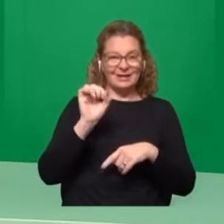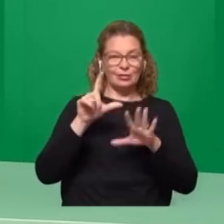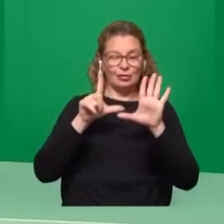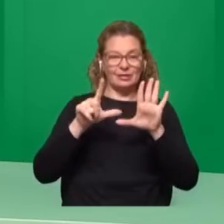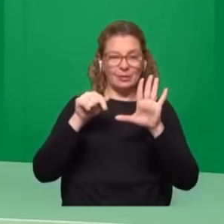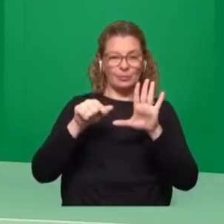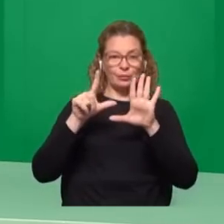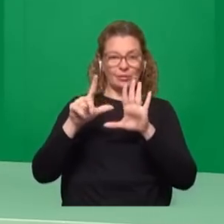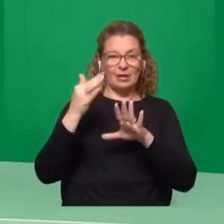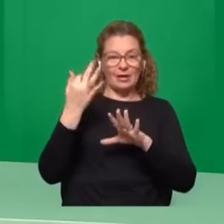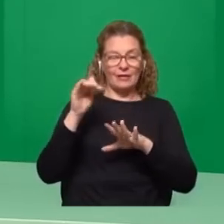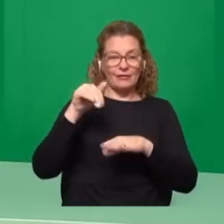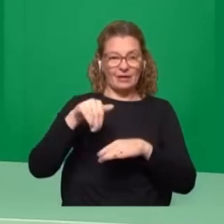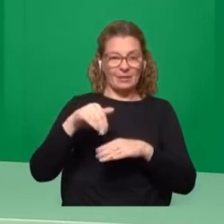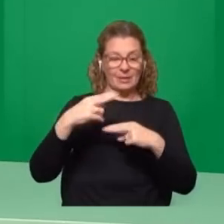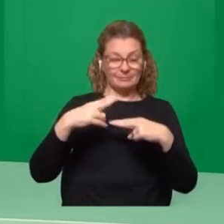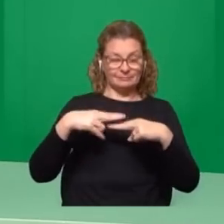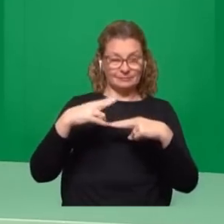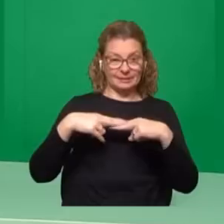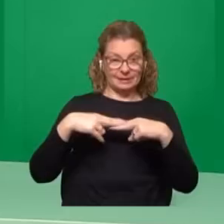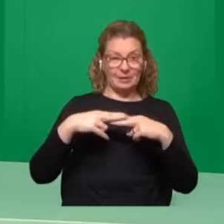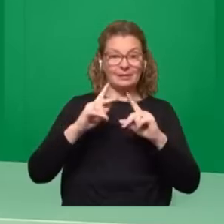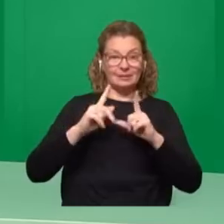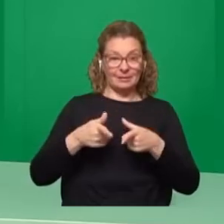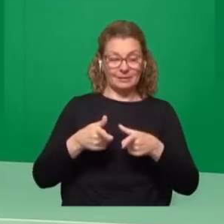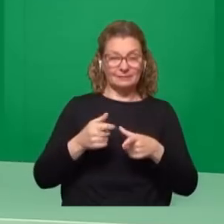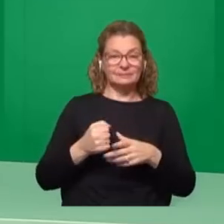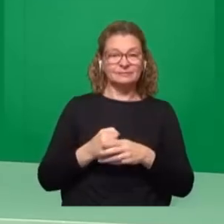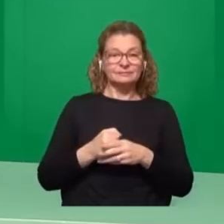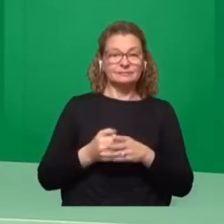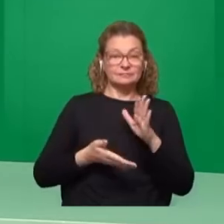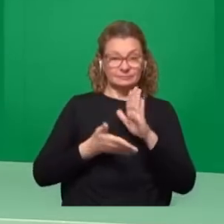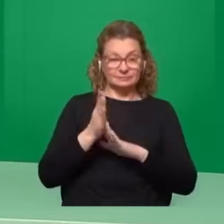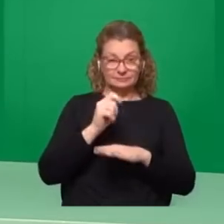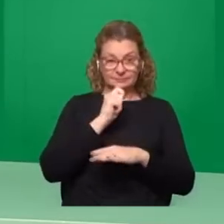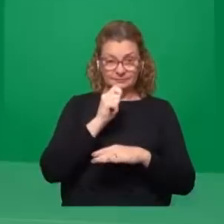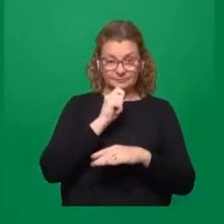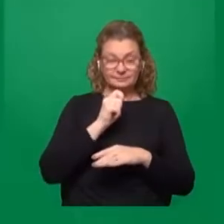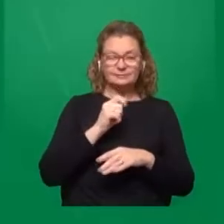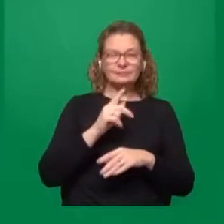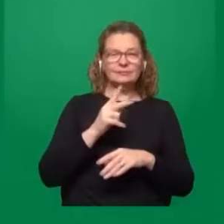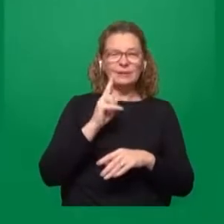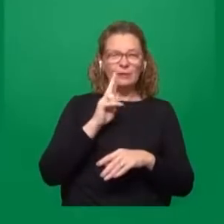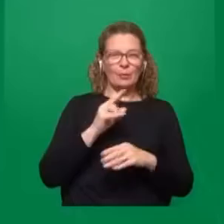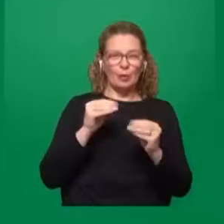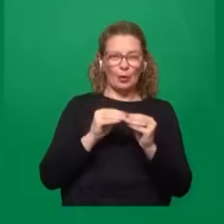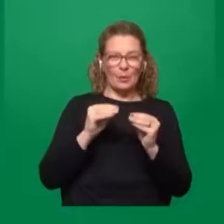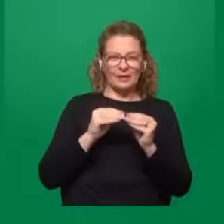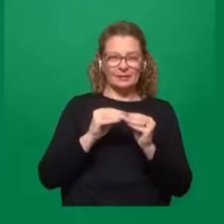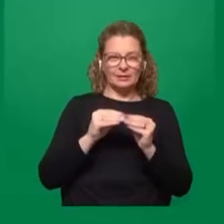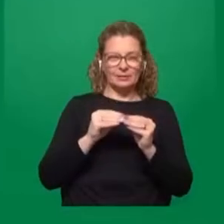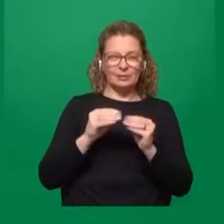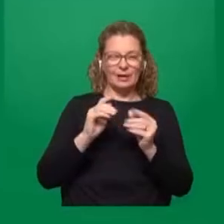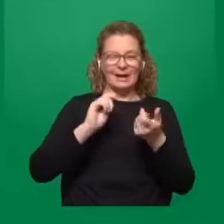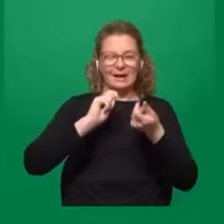107.7 FM o uniradio punto Edu punto Hoy salimos a la tarde de montevideana Martín sí la reforma